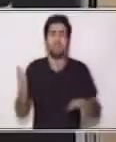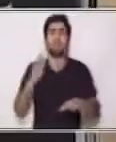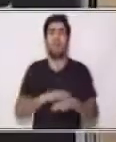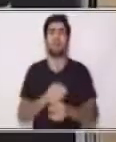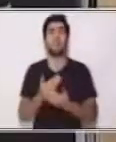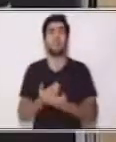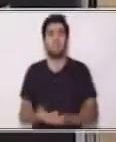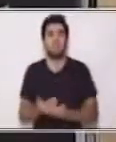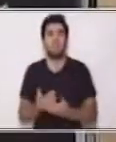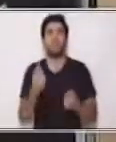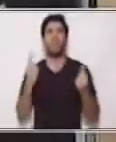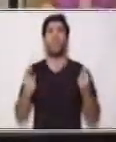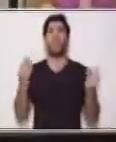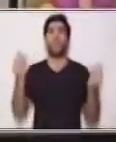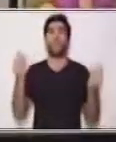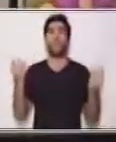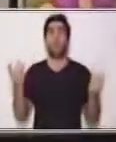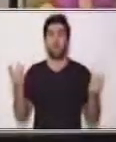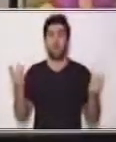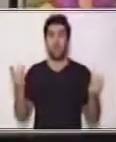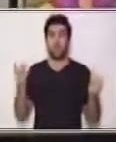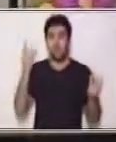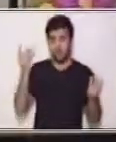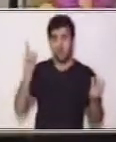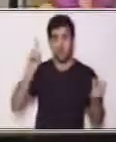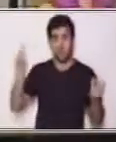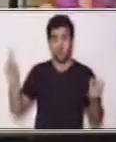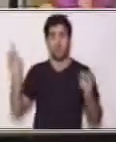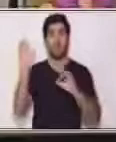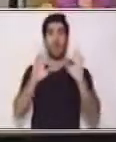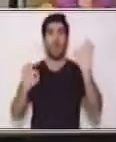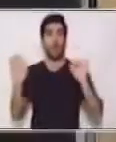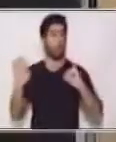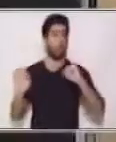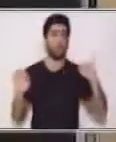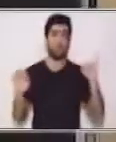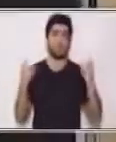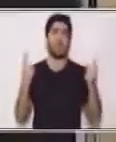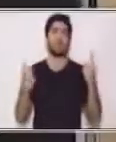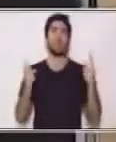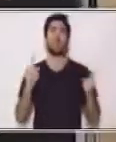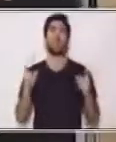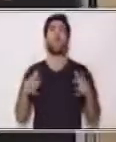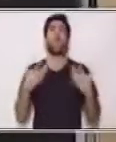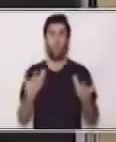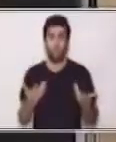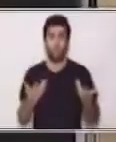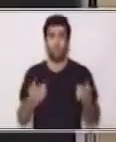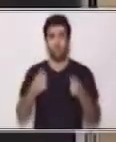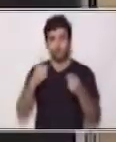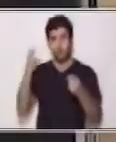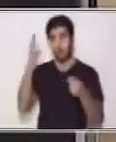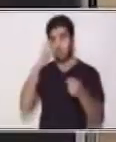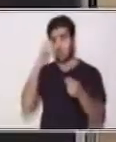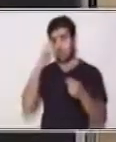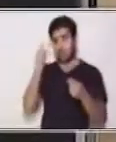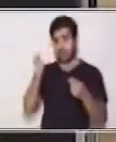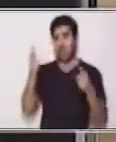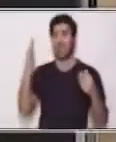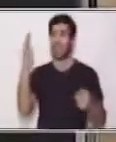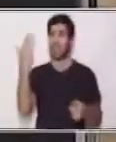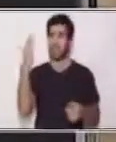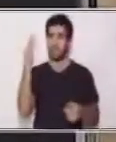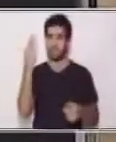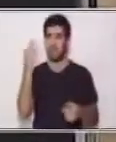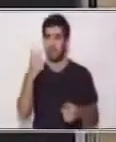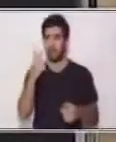tú? ¿La de mi mano derecha o la de mi mano izquierda? Pero recuerda la regla del espejo,